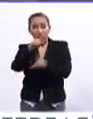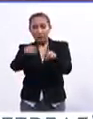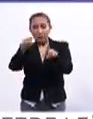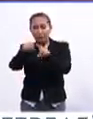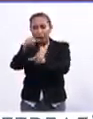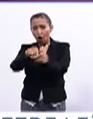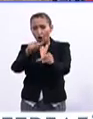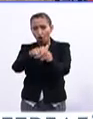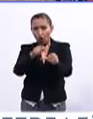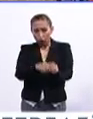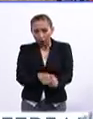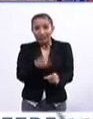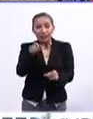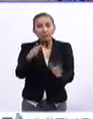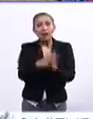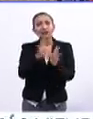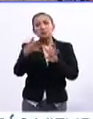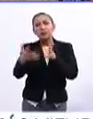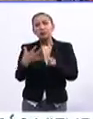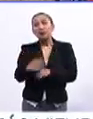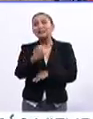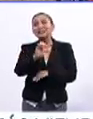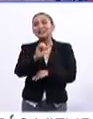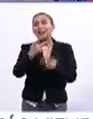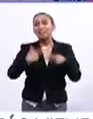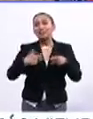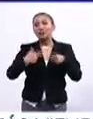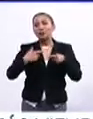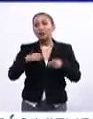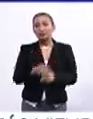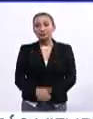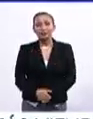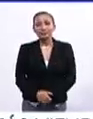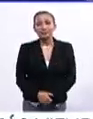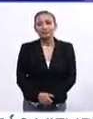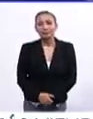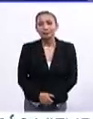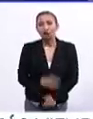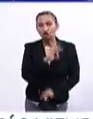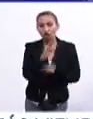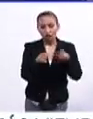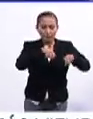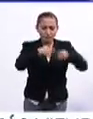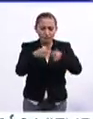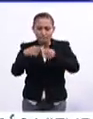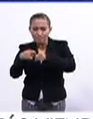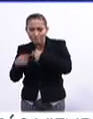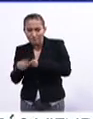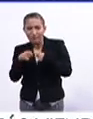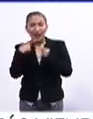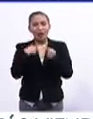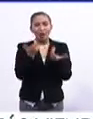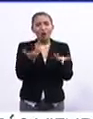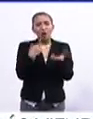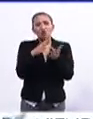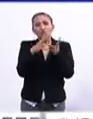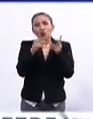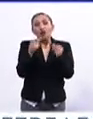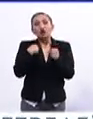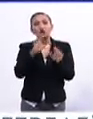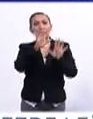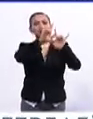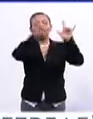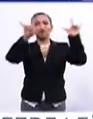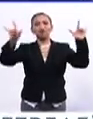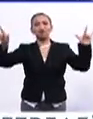tonalidades distintas y participaron alrededor de 60 tejedores. Como todas las piezas tejidas que son efímeras, nosotros las